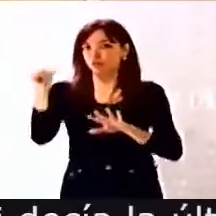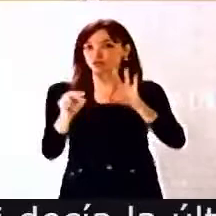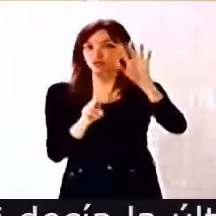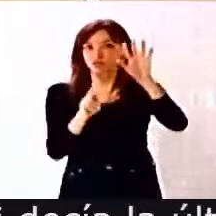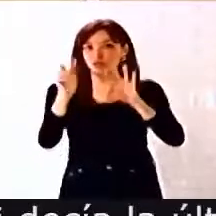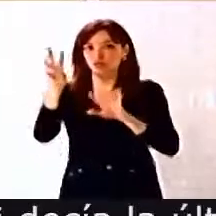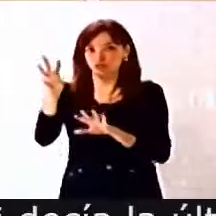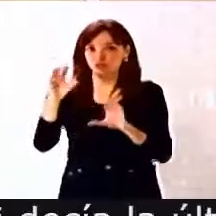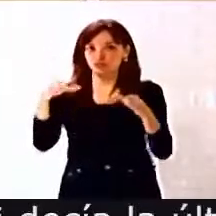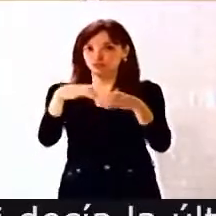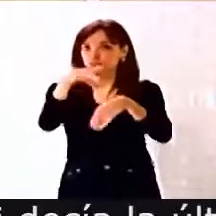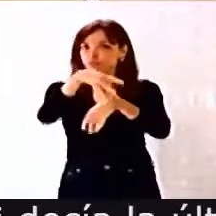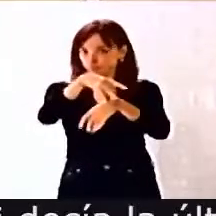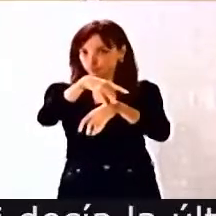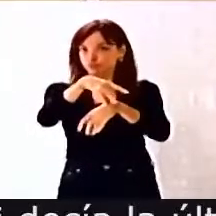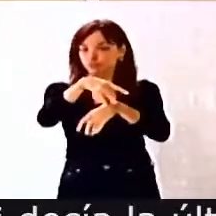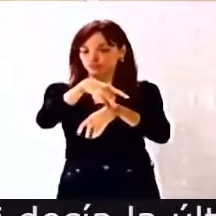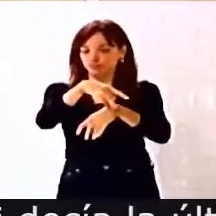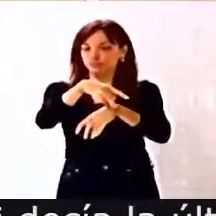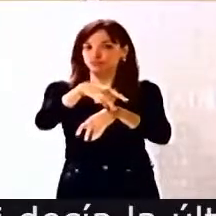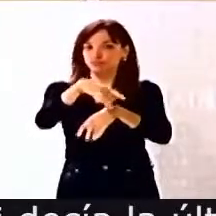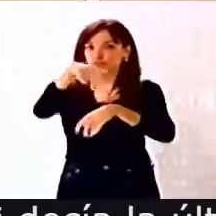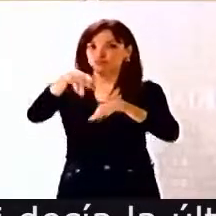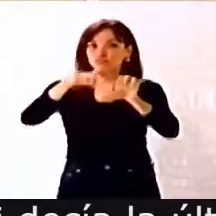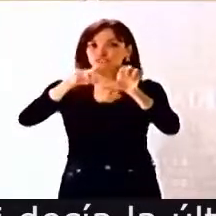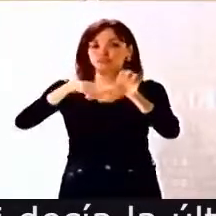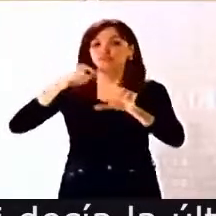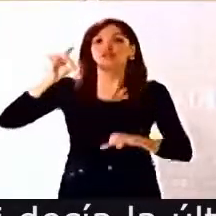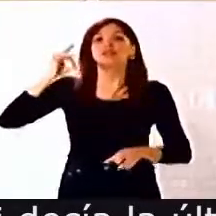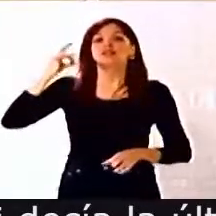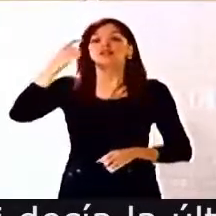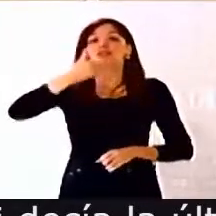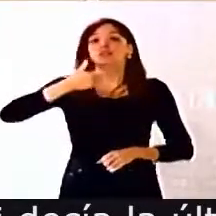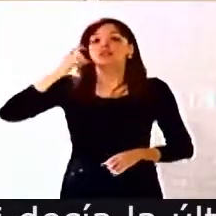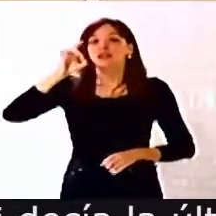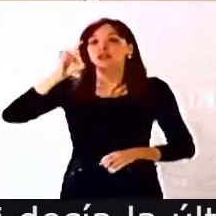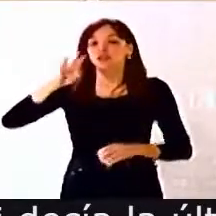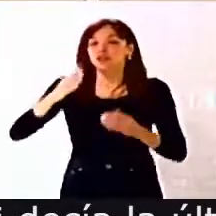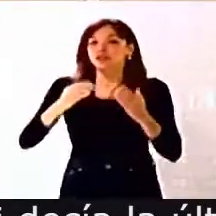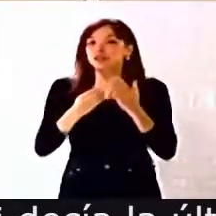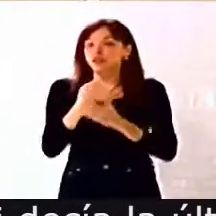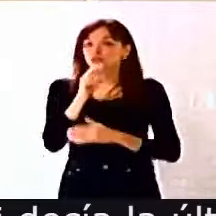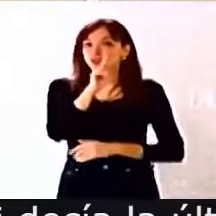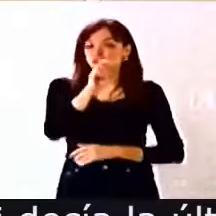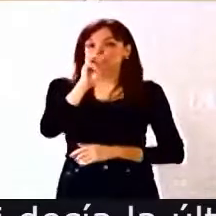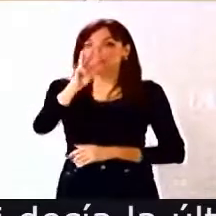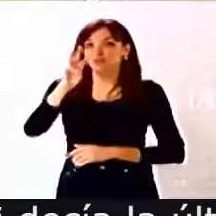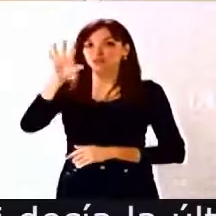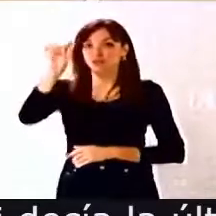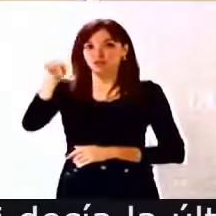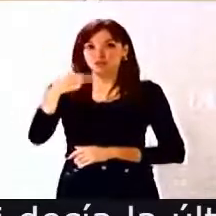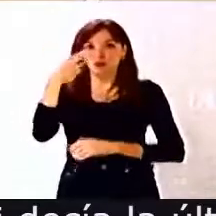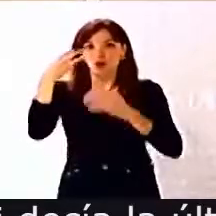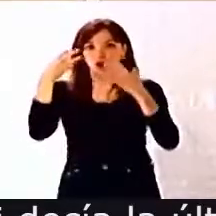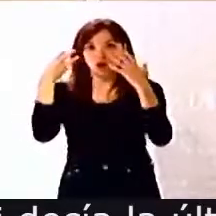258,78, la incidencia acumulada en Extremadura a los 14 días en el día de hoy es de 235,8.